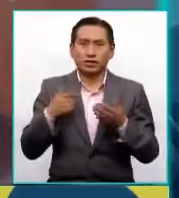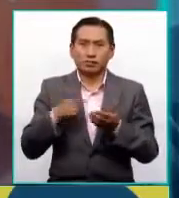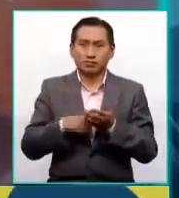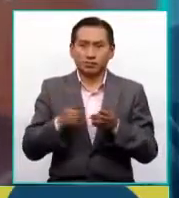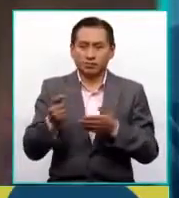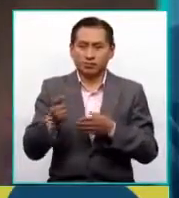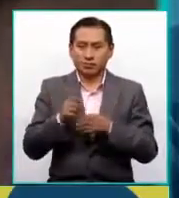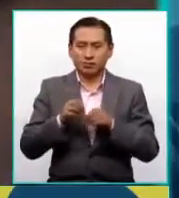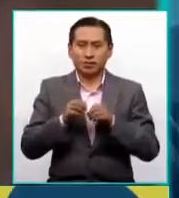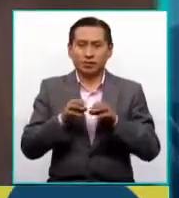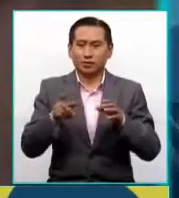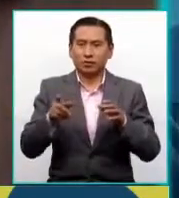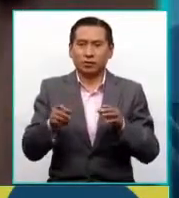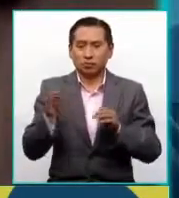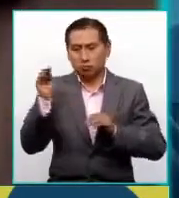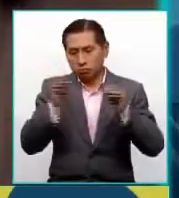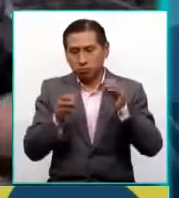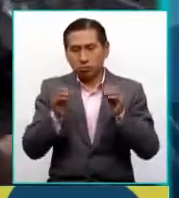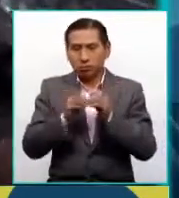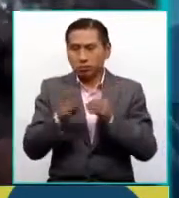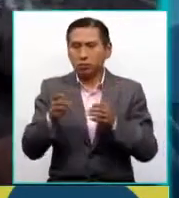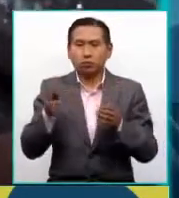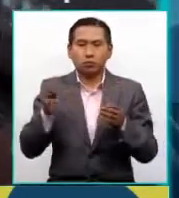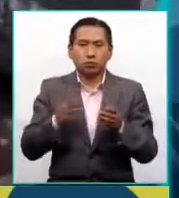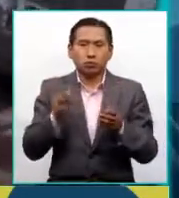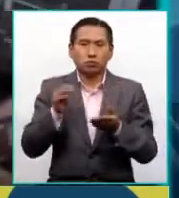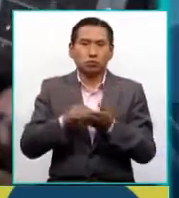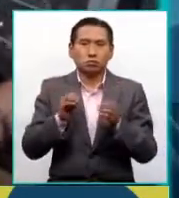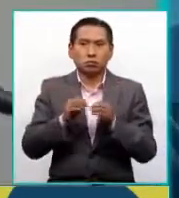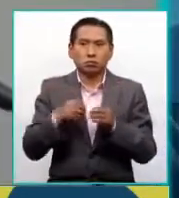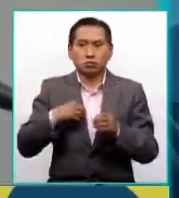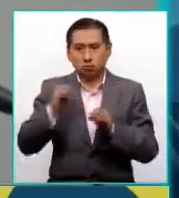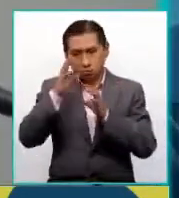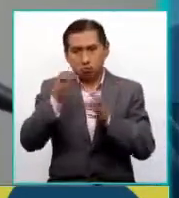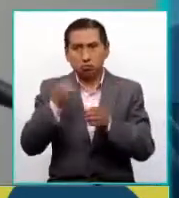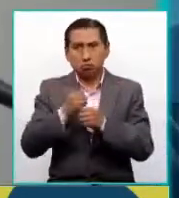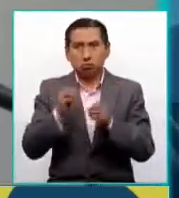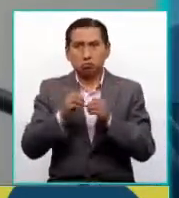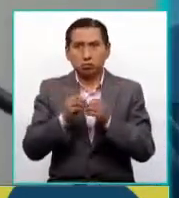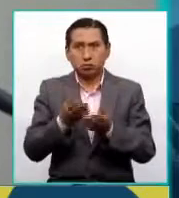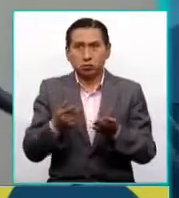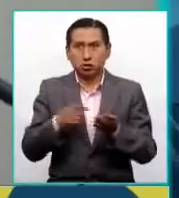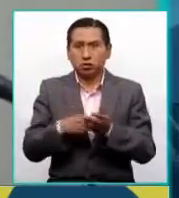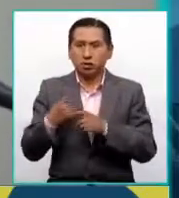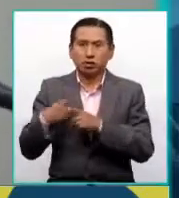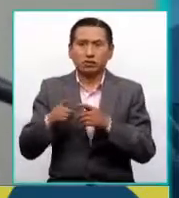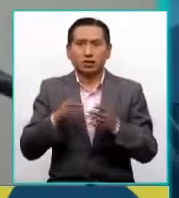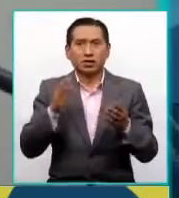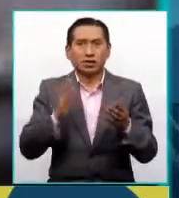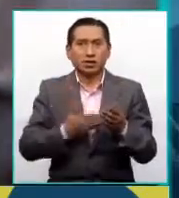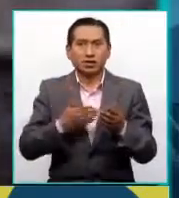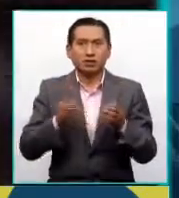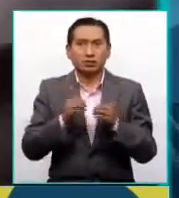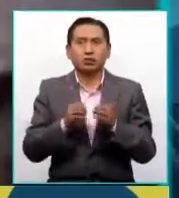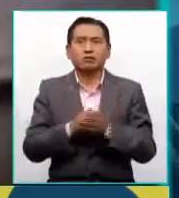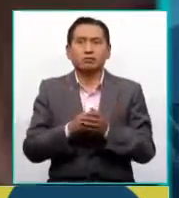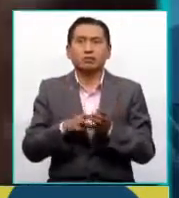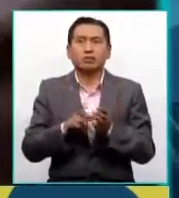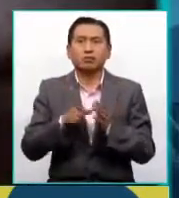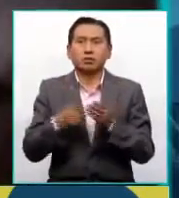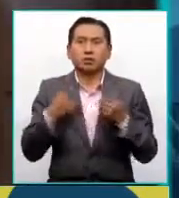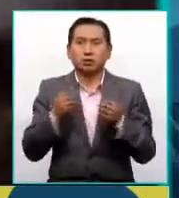tecnología, empecé a ponerle instrumentos, como que a crear ya un poco más la estructura de las canciones y al mismo tiempo iba